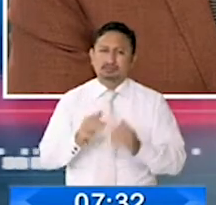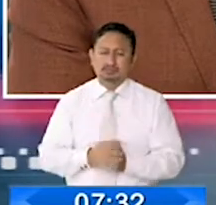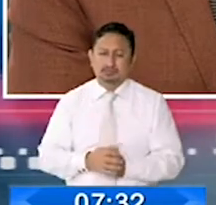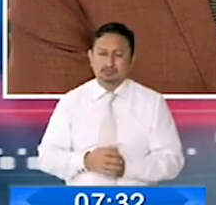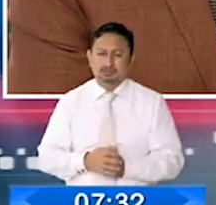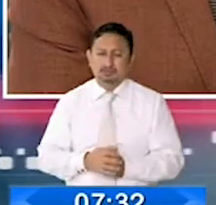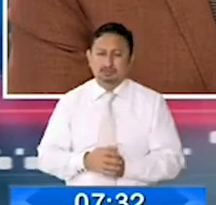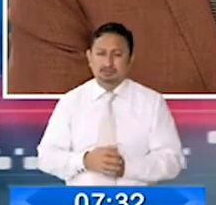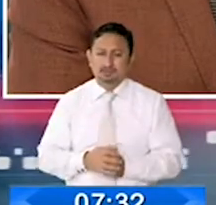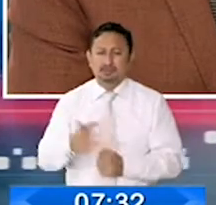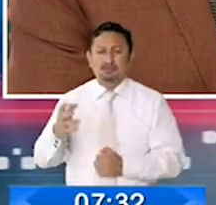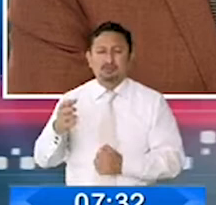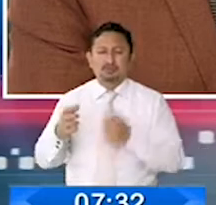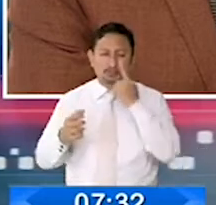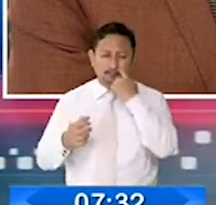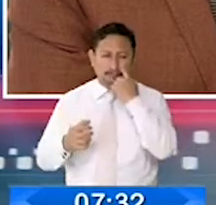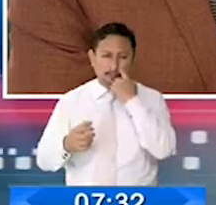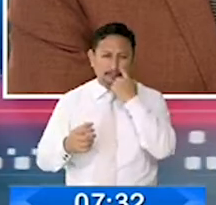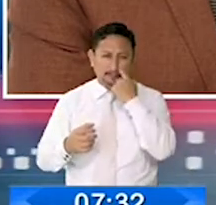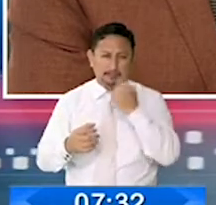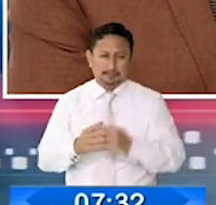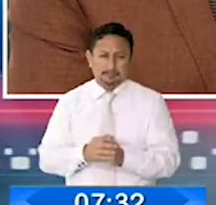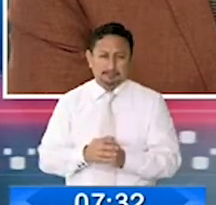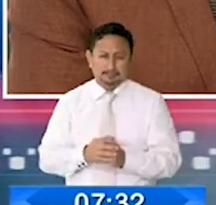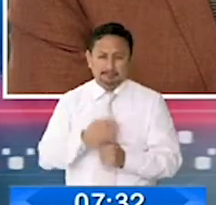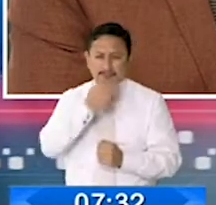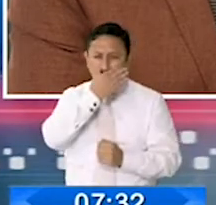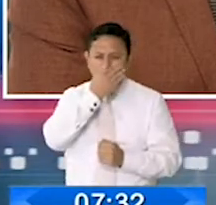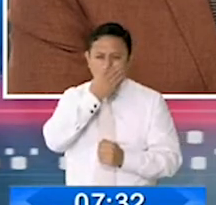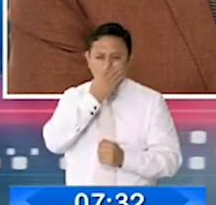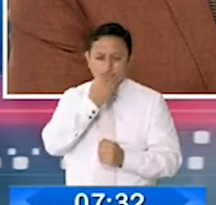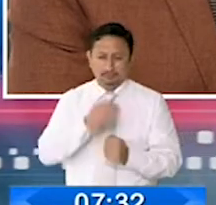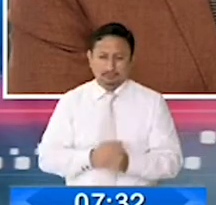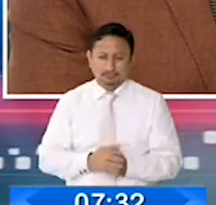Muchas veces puede ser sectores que no haya tanta